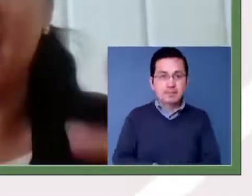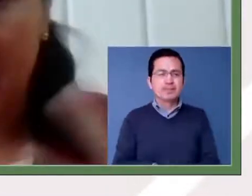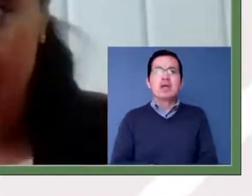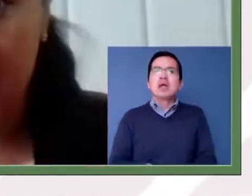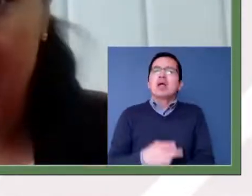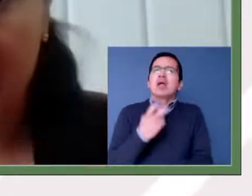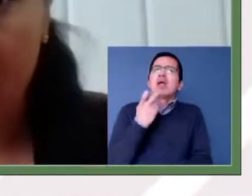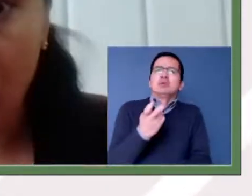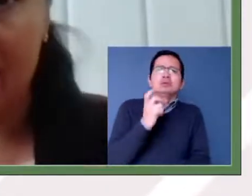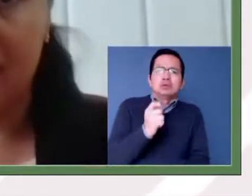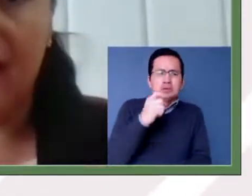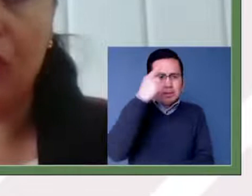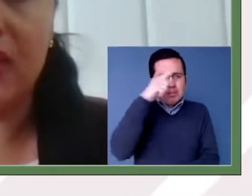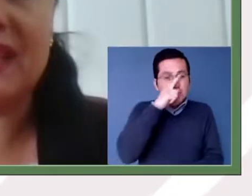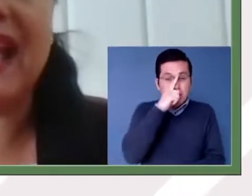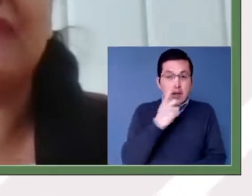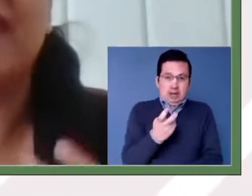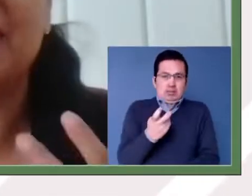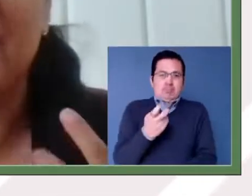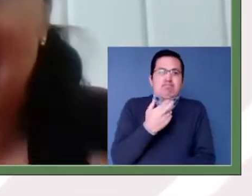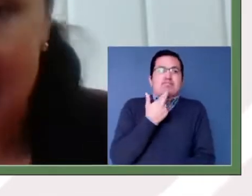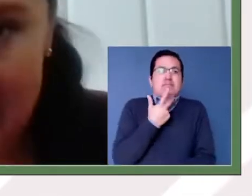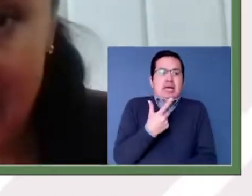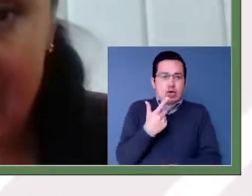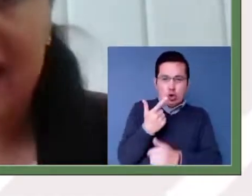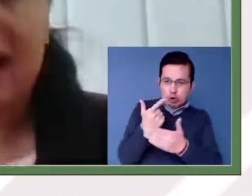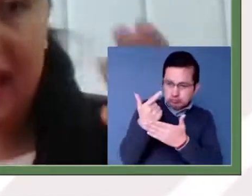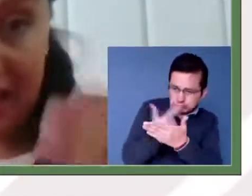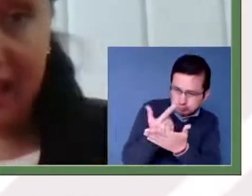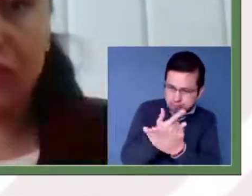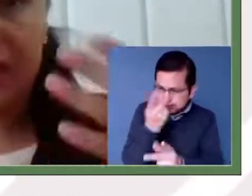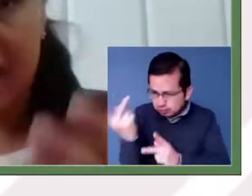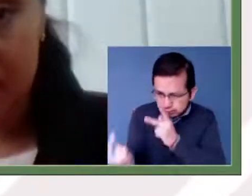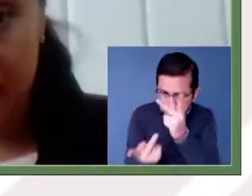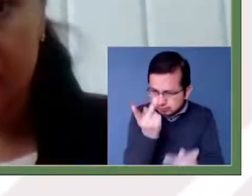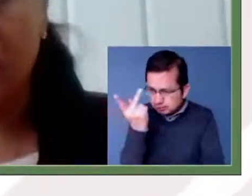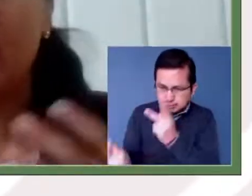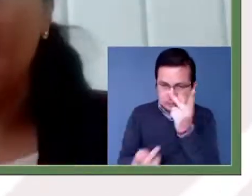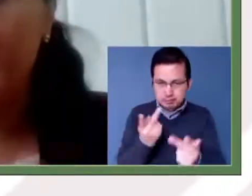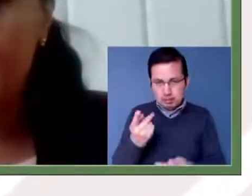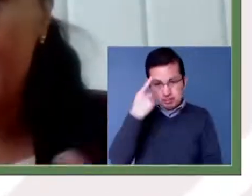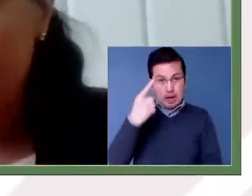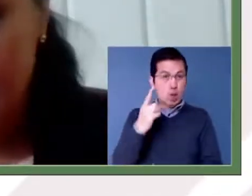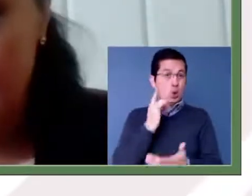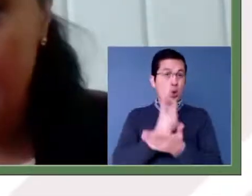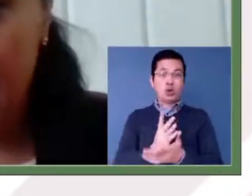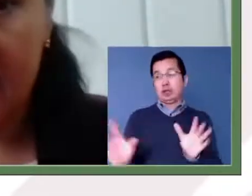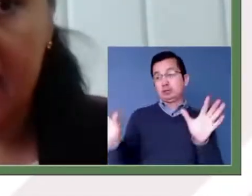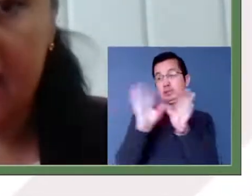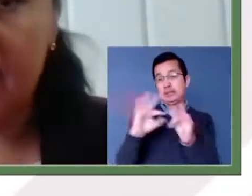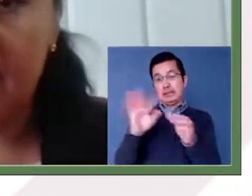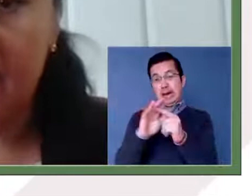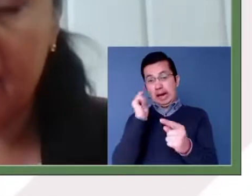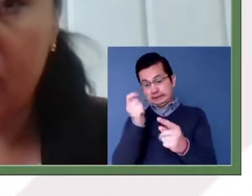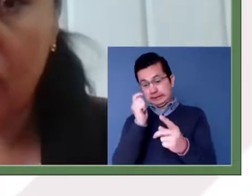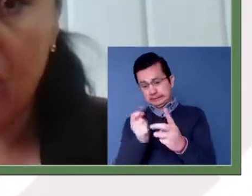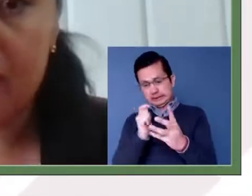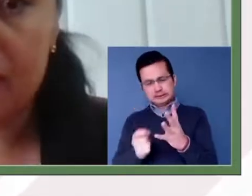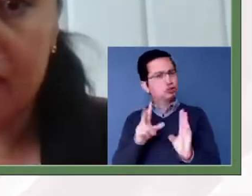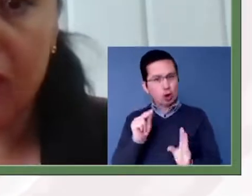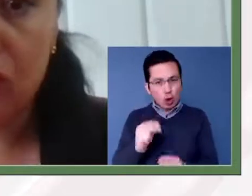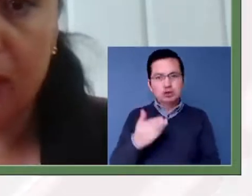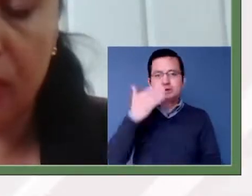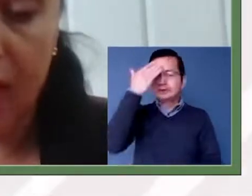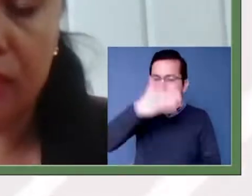para trabajar mejor la encuesta y ver más allá del dato descriptivo que se genera con